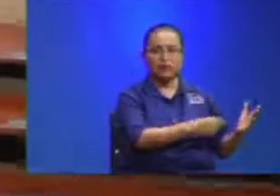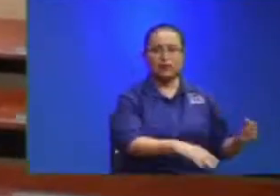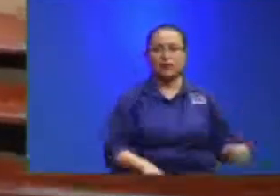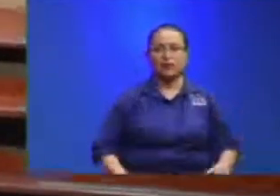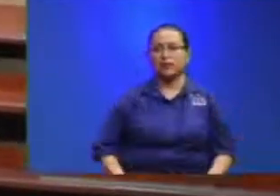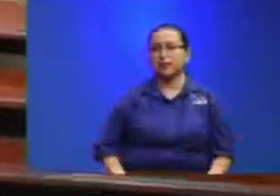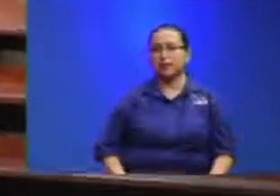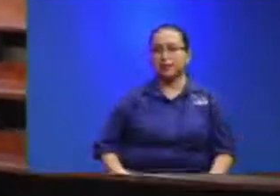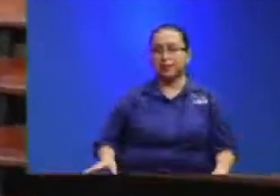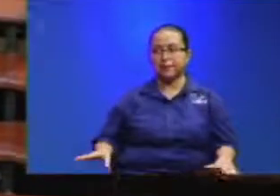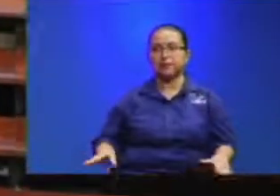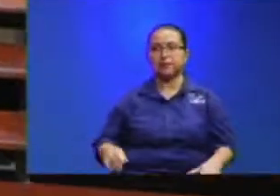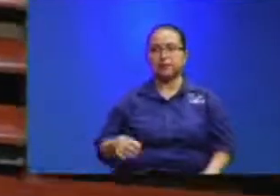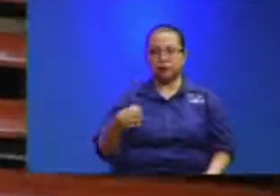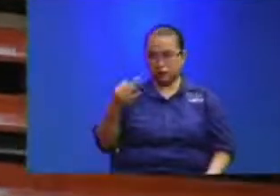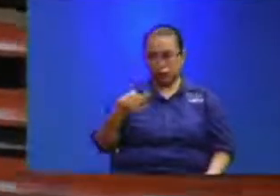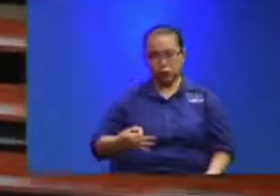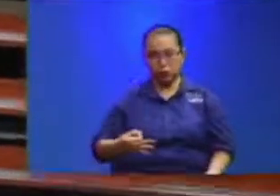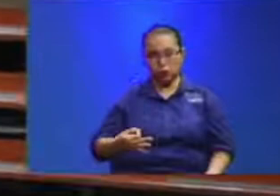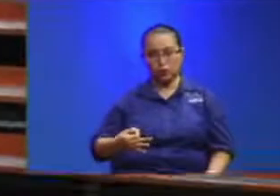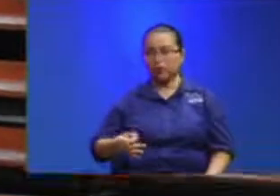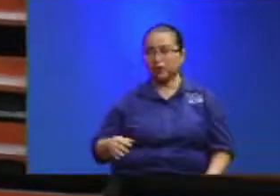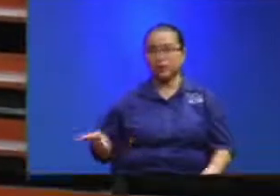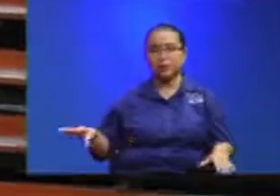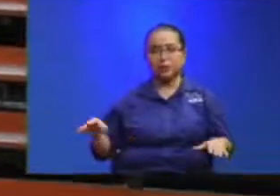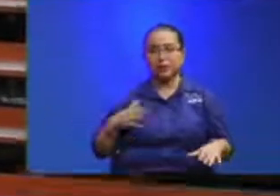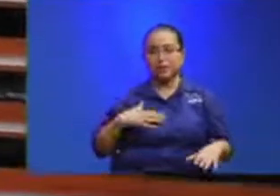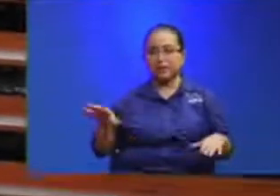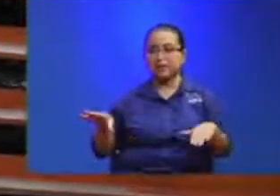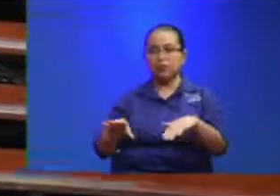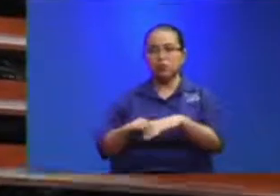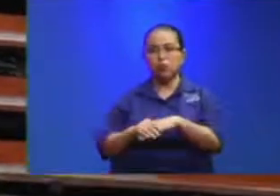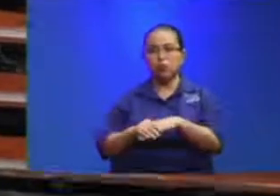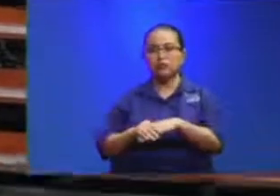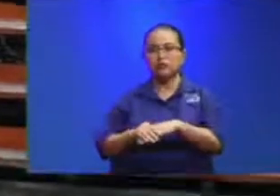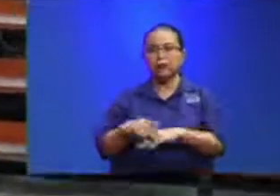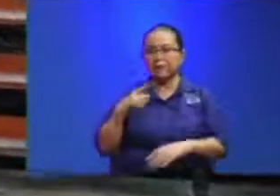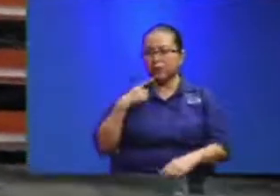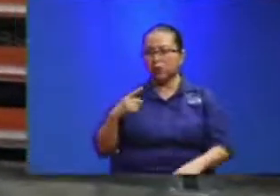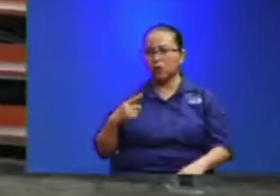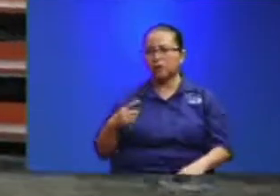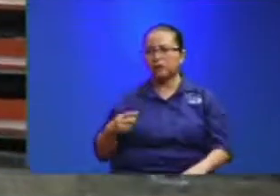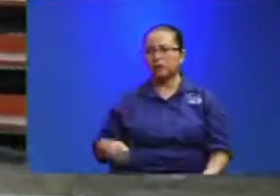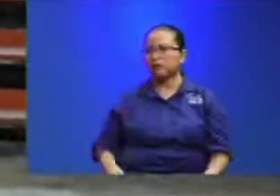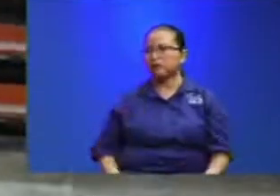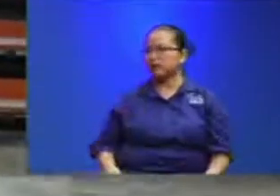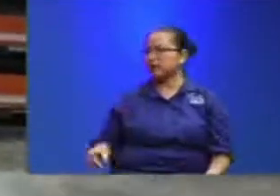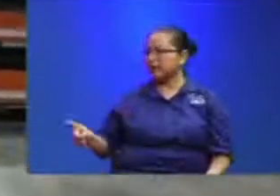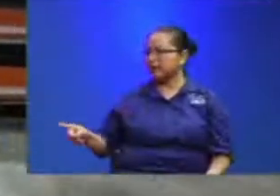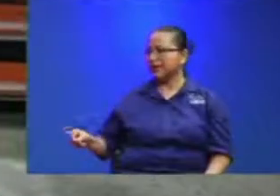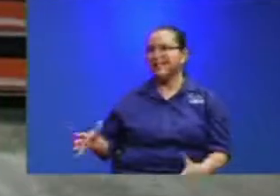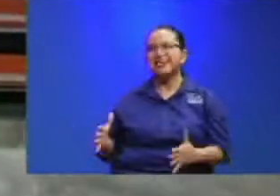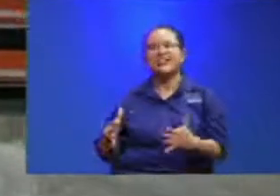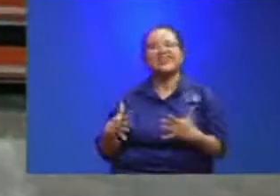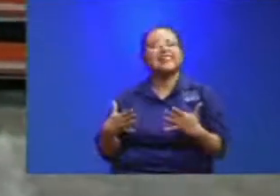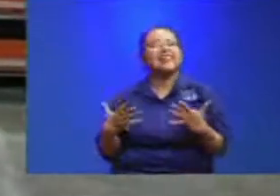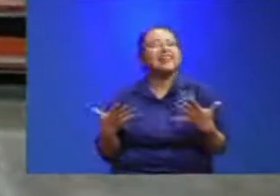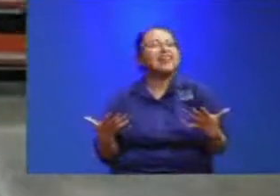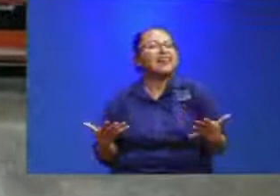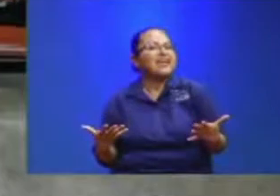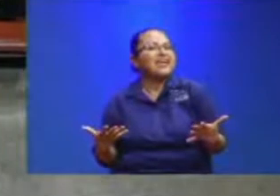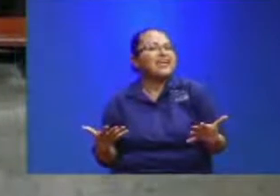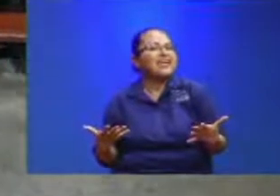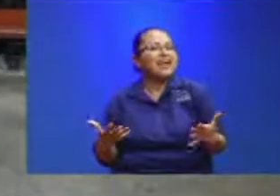sí seguro sí seguro y que vamos a hacer lo mismo yo le pregunta señor cuando